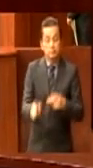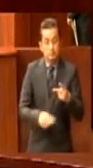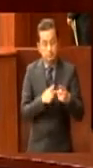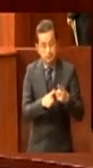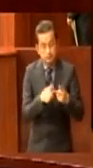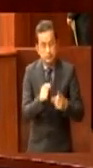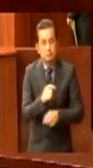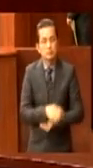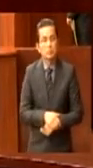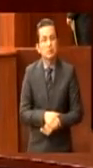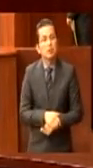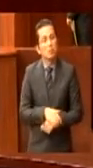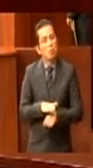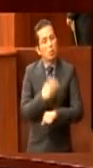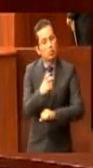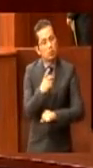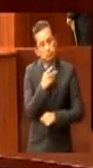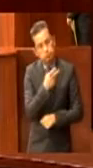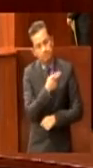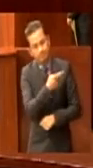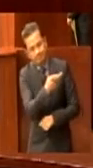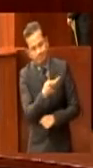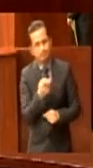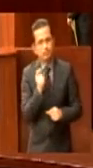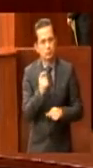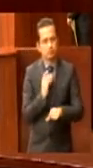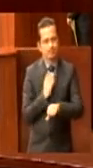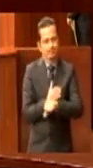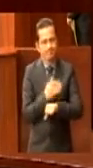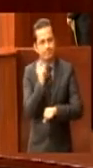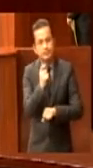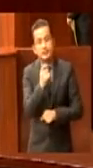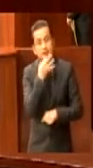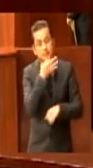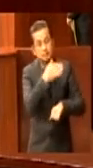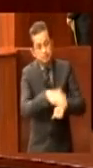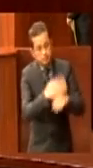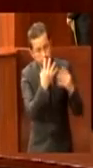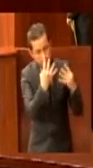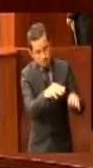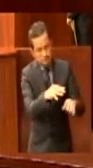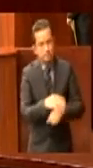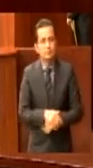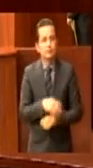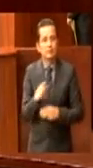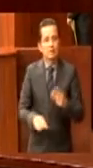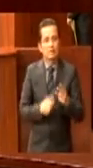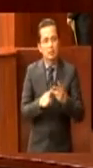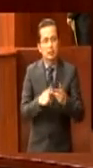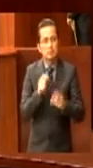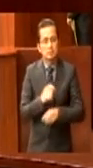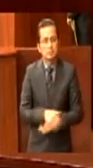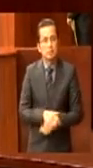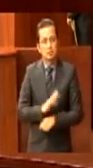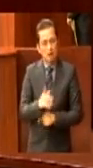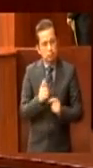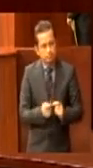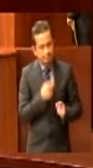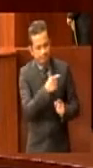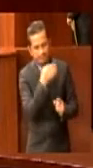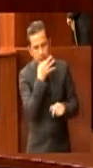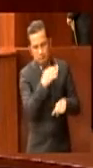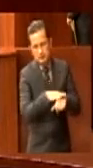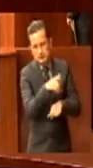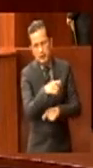consecuencia se les impone a los sujetos mencionados una amonestación pública 3 se vincula a carla